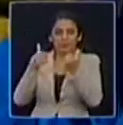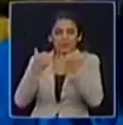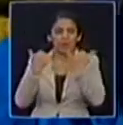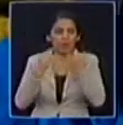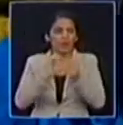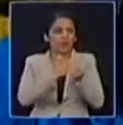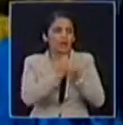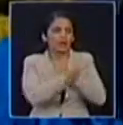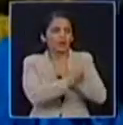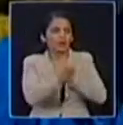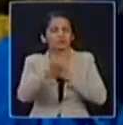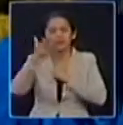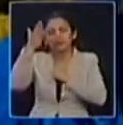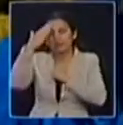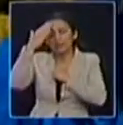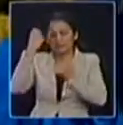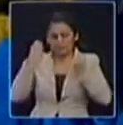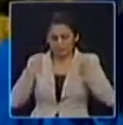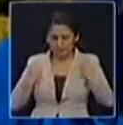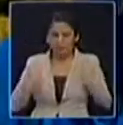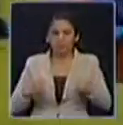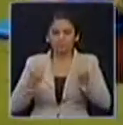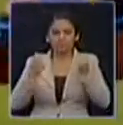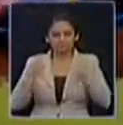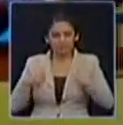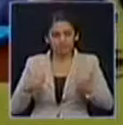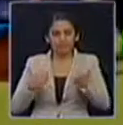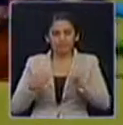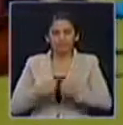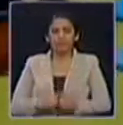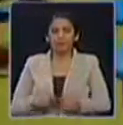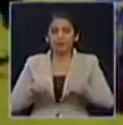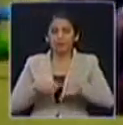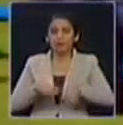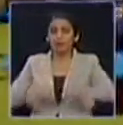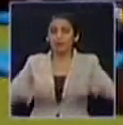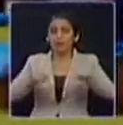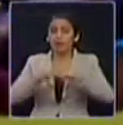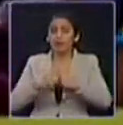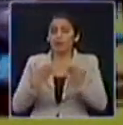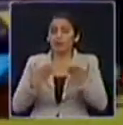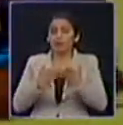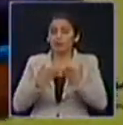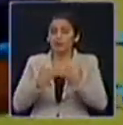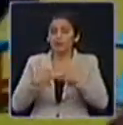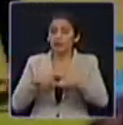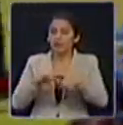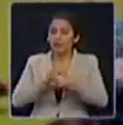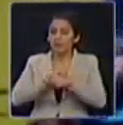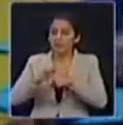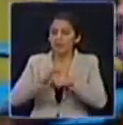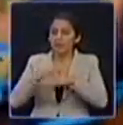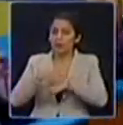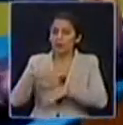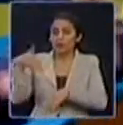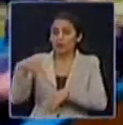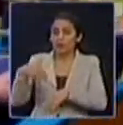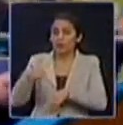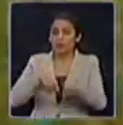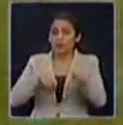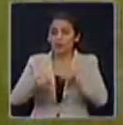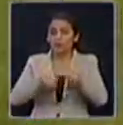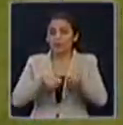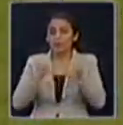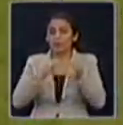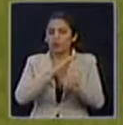sabe lo que está representando y bueno, se lo hará de la mejor manera. La base del equipo que logró Plátanos Bolivariano se mantiene y se fortalece en todos los aspectos para